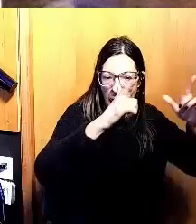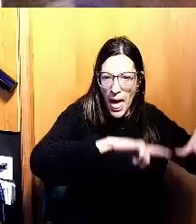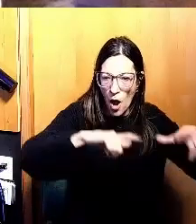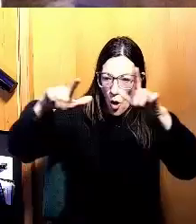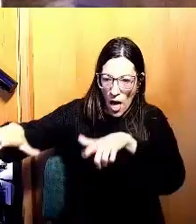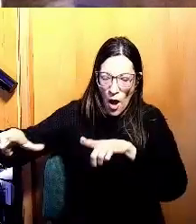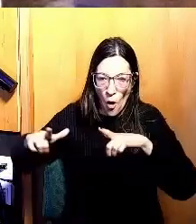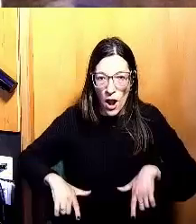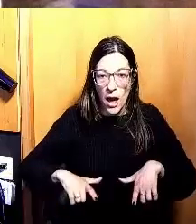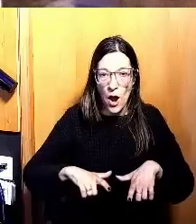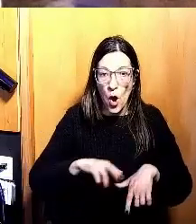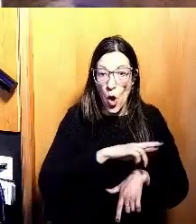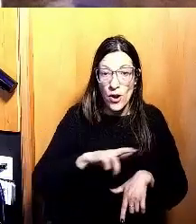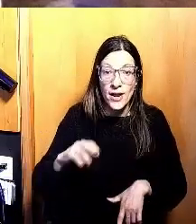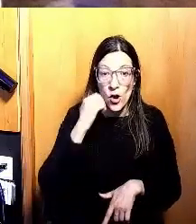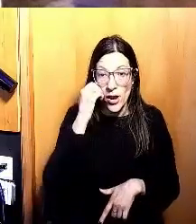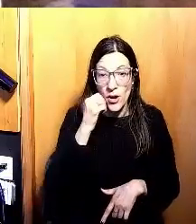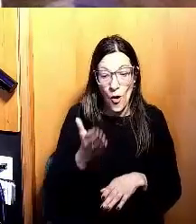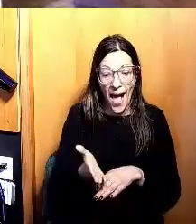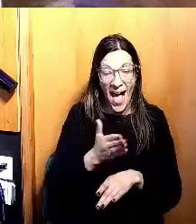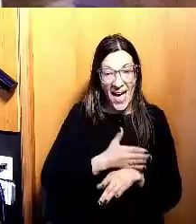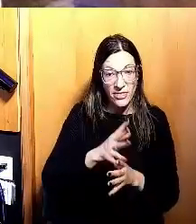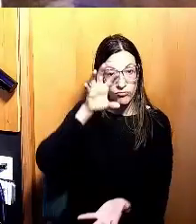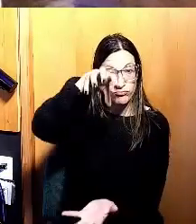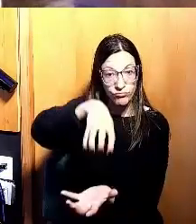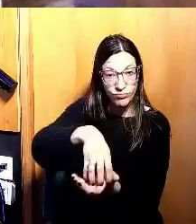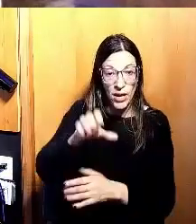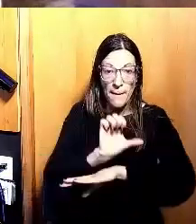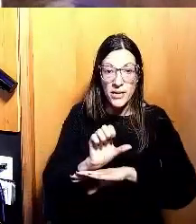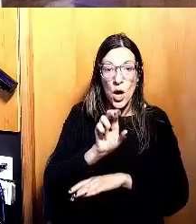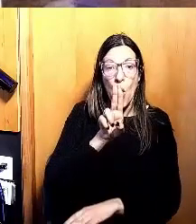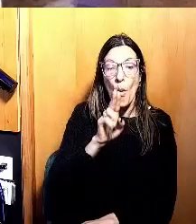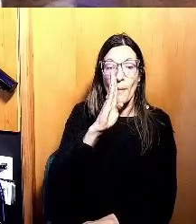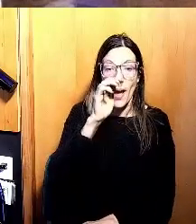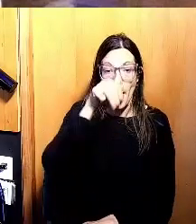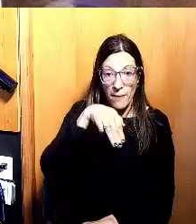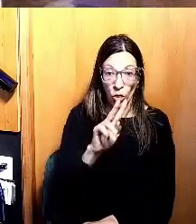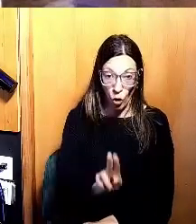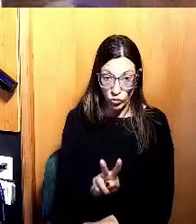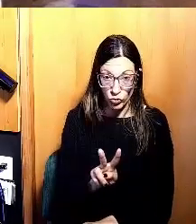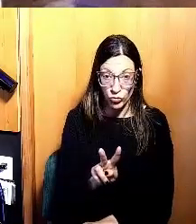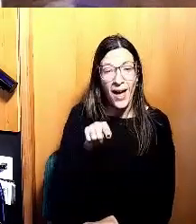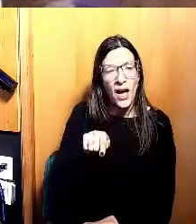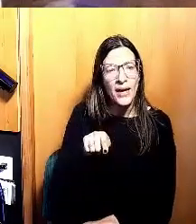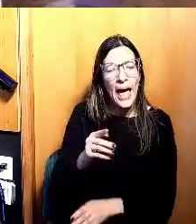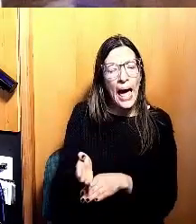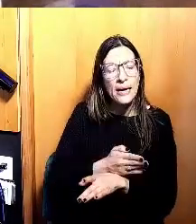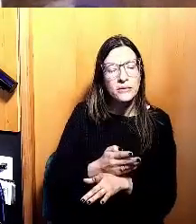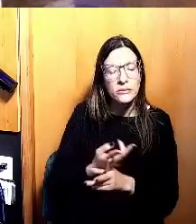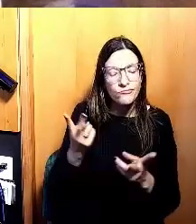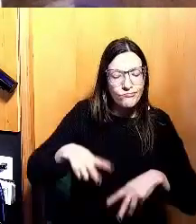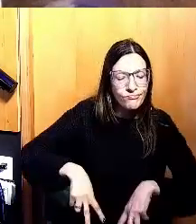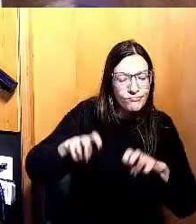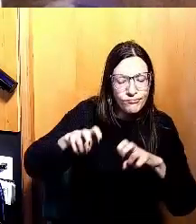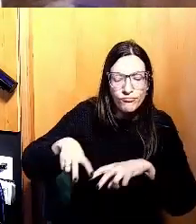Negro antes de la instalación de UPM2. Nosotros lo que hicimos